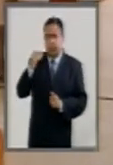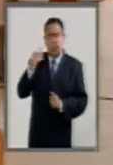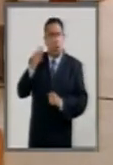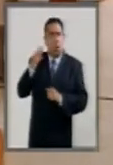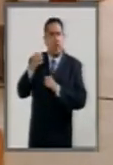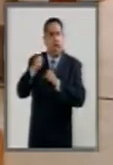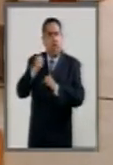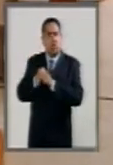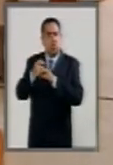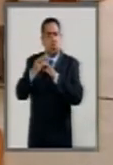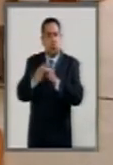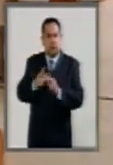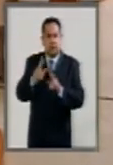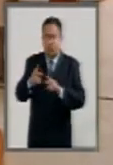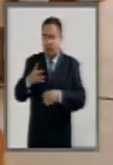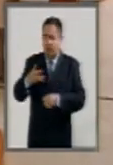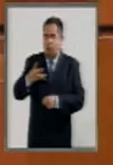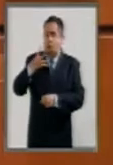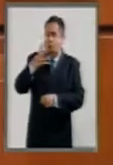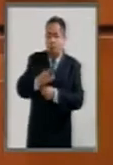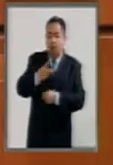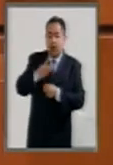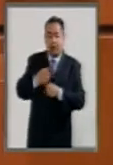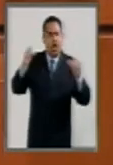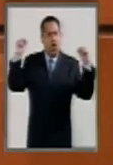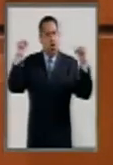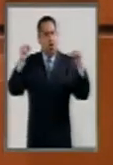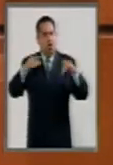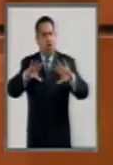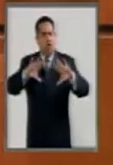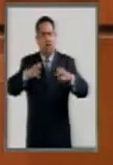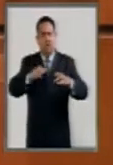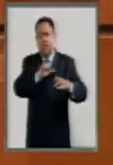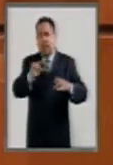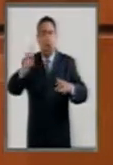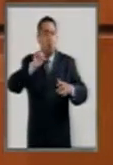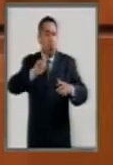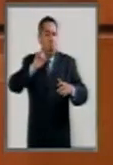que se realizó la cuarta conferencia de la mujer